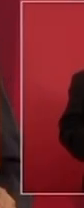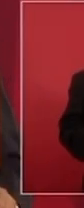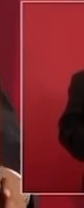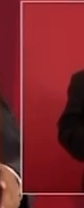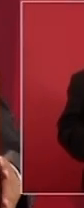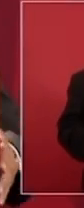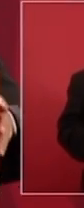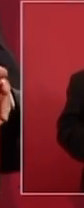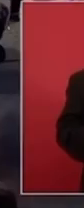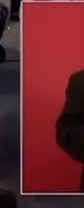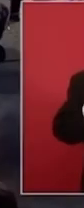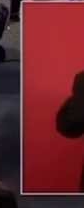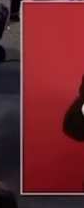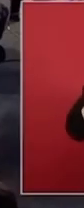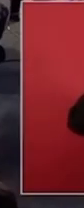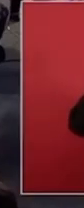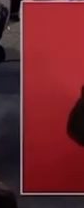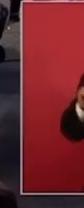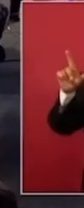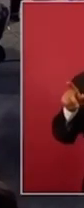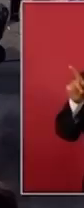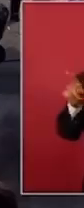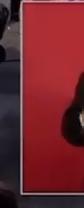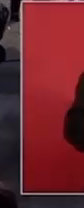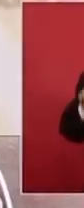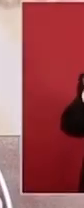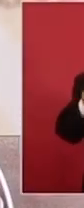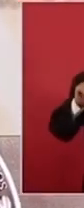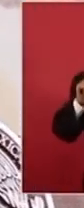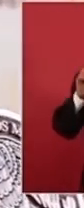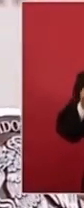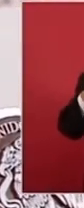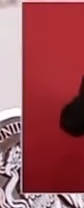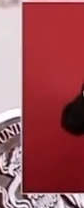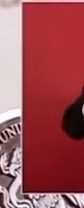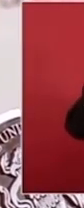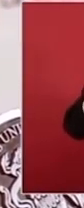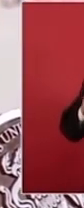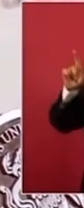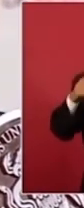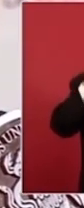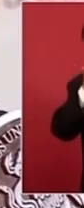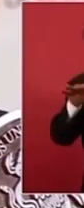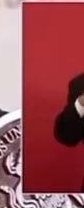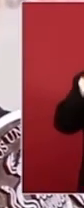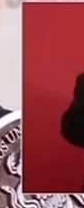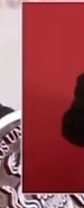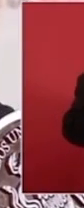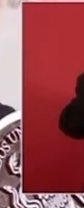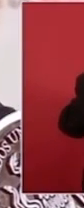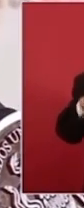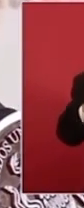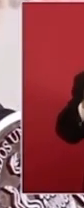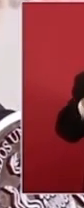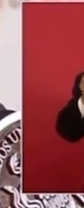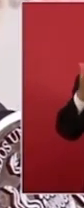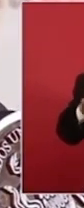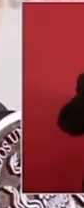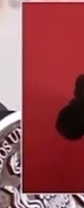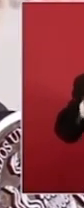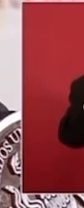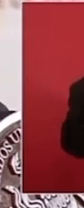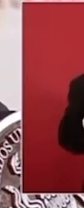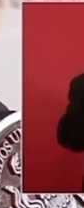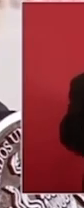¿Por qué no ponemos el artículo 89? Claro que sí. Creo que es la fracción 9 o 10. Tu palabra es el